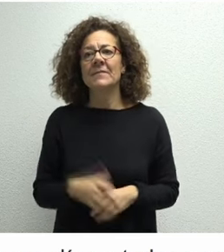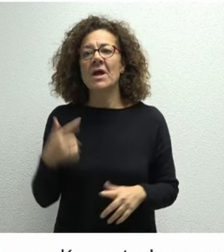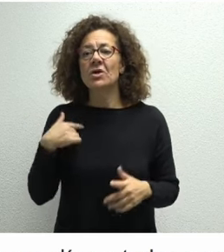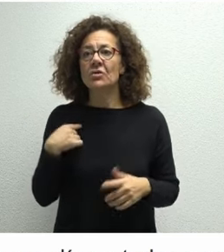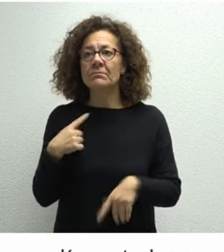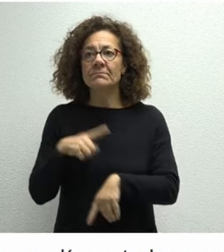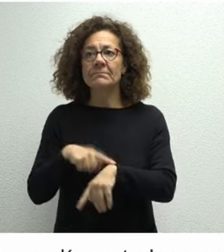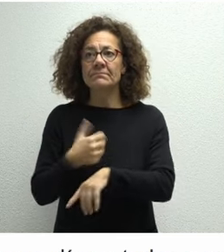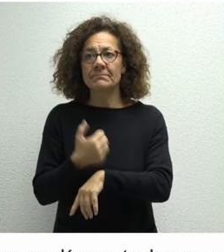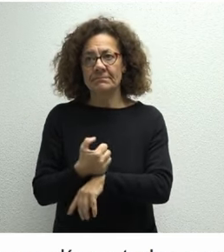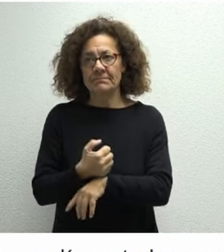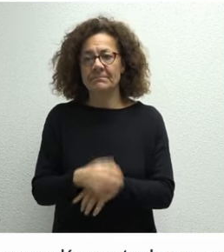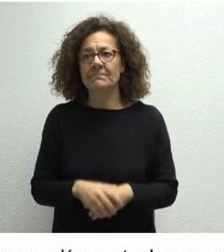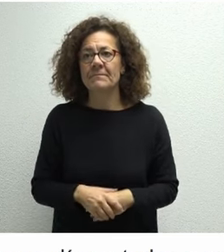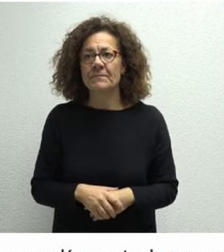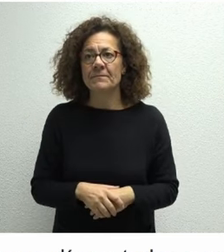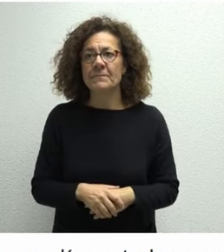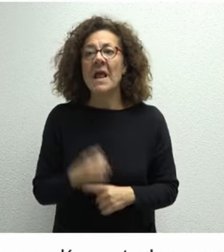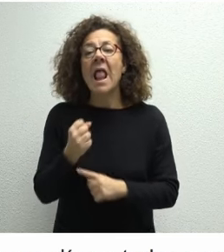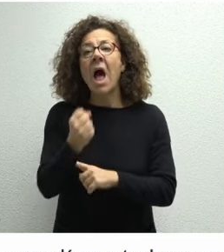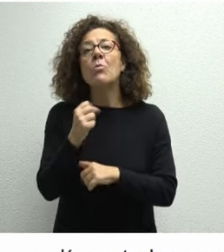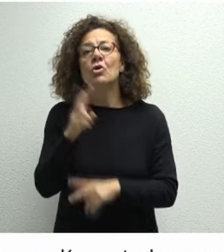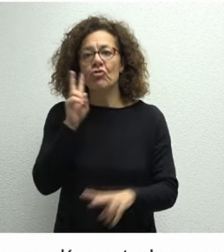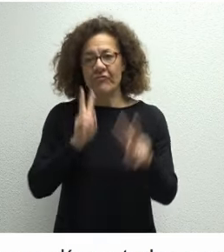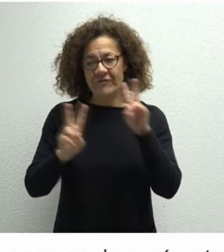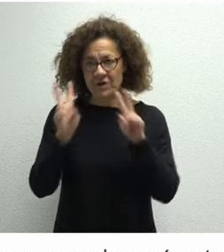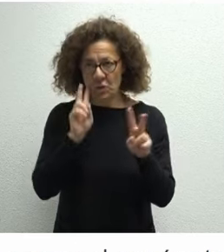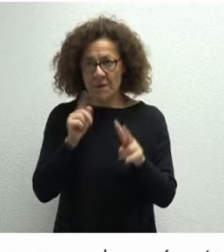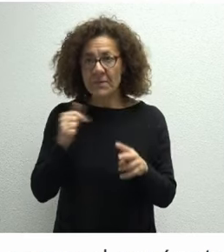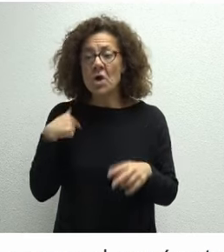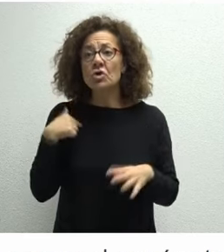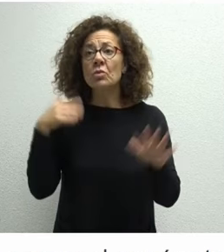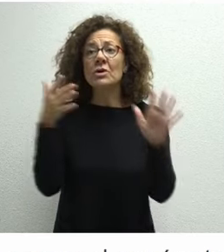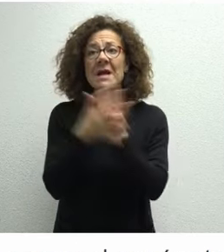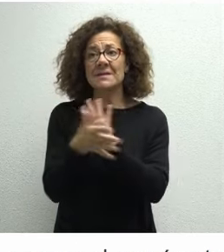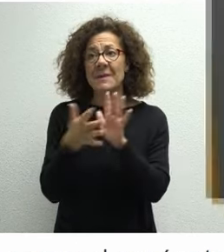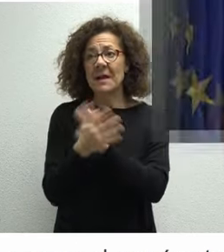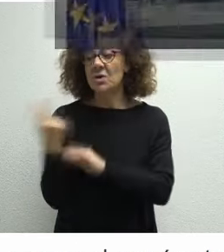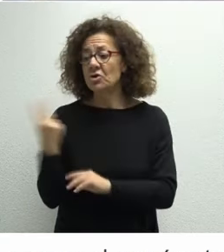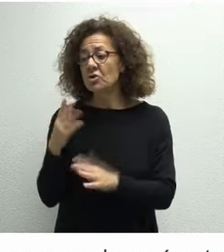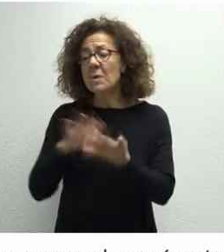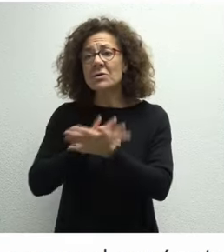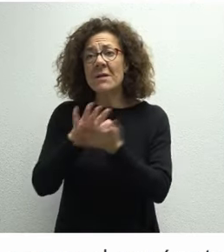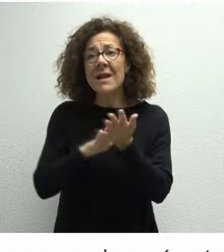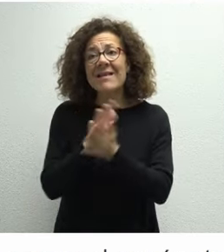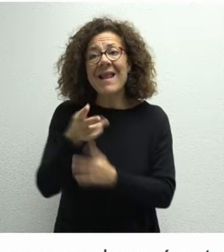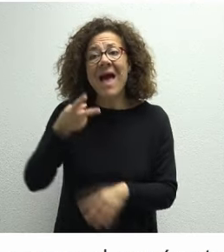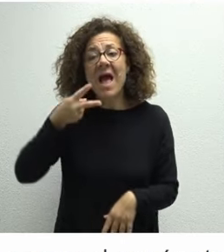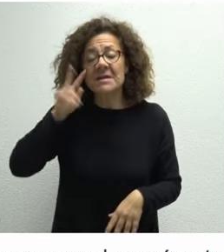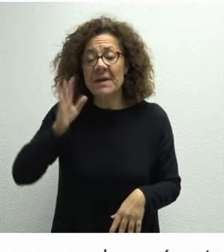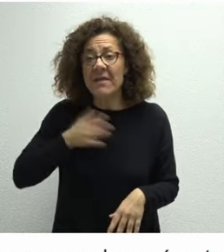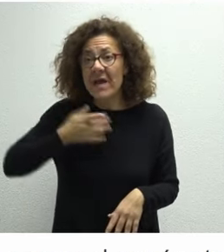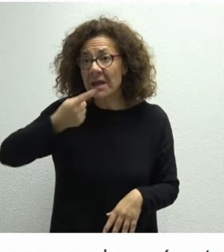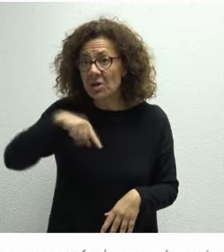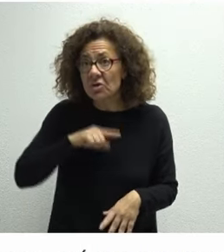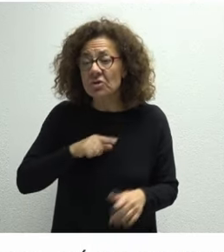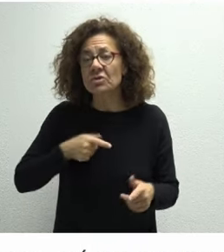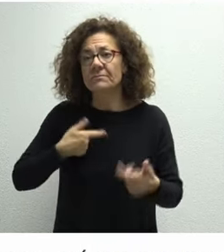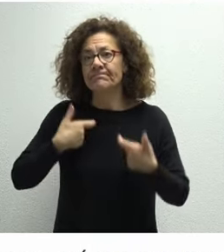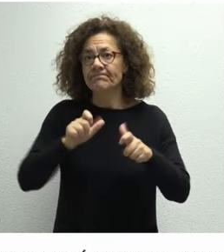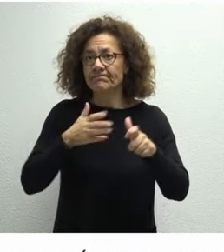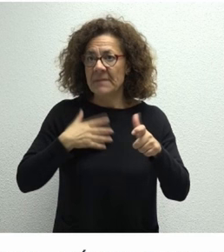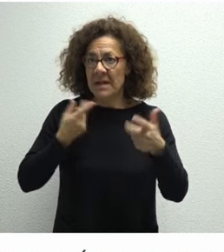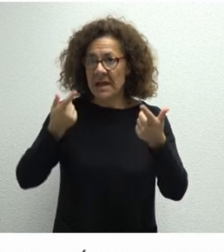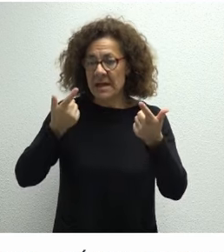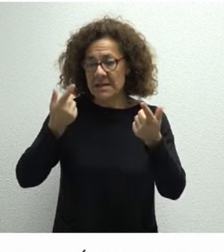a poner el apoyo visual Eh bueno yo os voy a contar os vamos a hablar de la experiencia que estamos desarrollando en La Rioja en